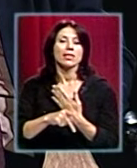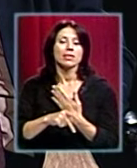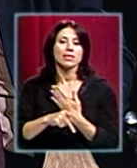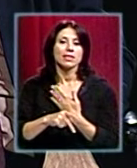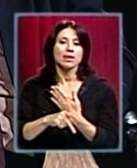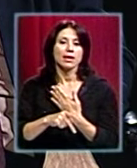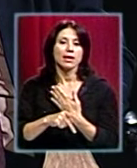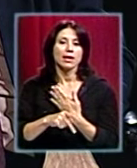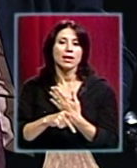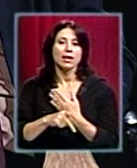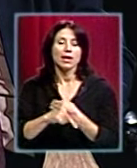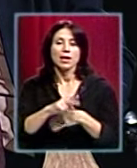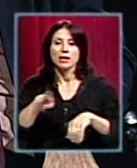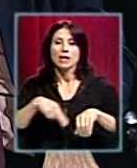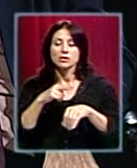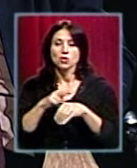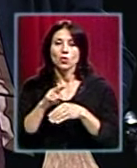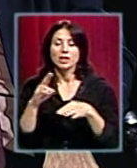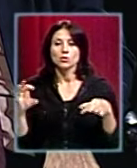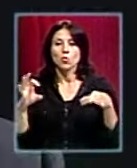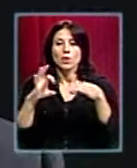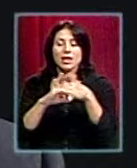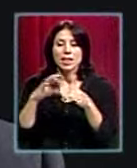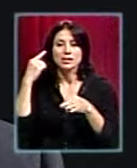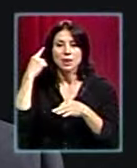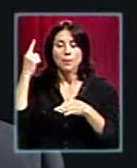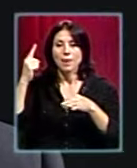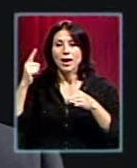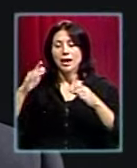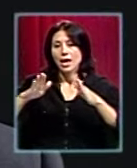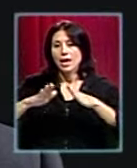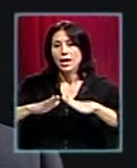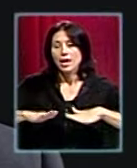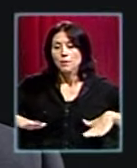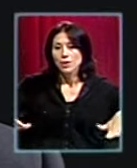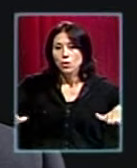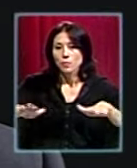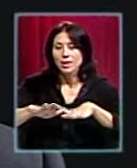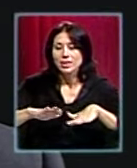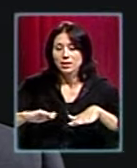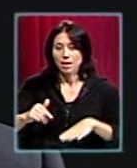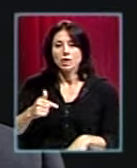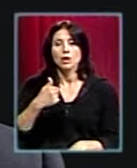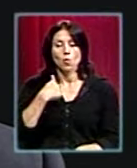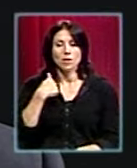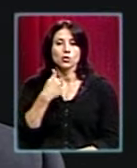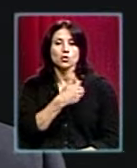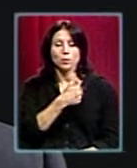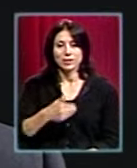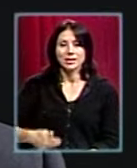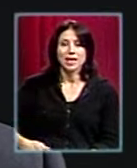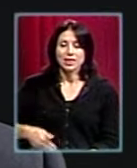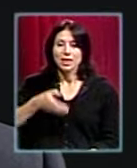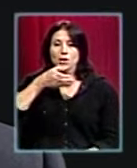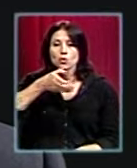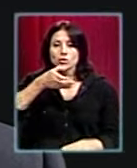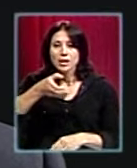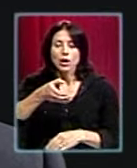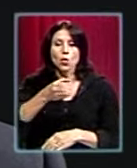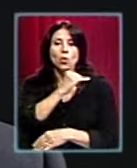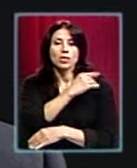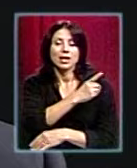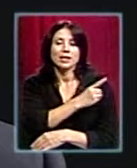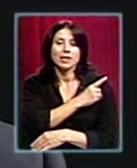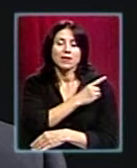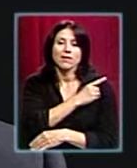de Naciones Unidas para el Medio Ambiente, el PNUMA, del cual yo soy presidente del Consejo Directivo